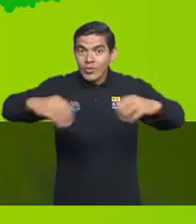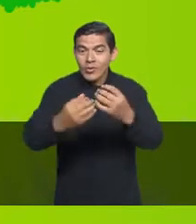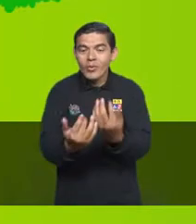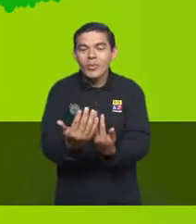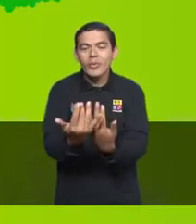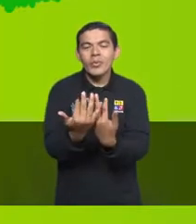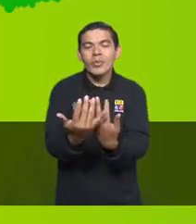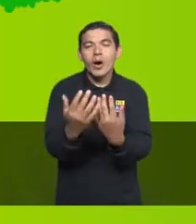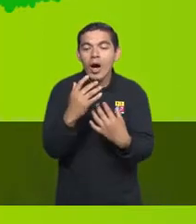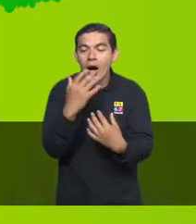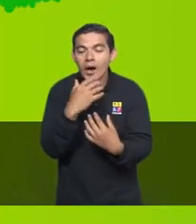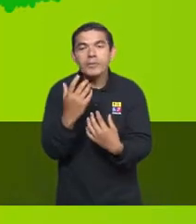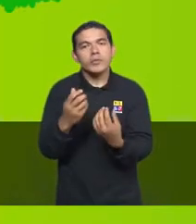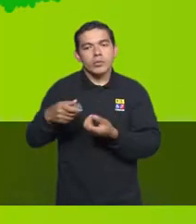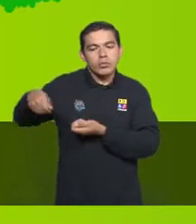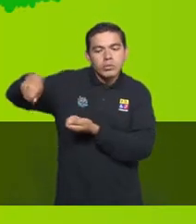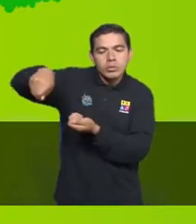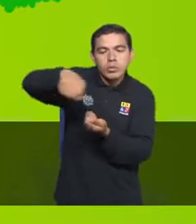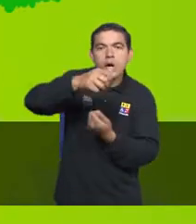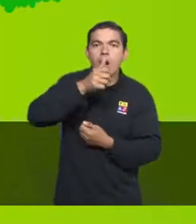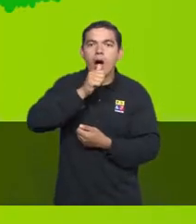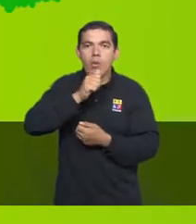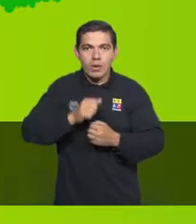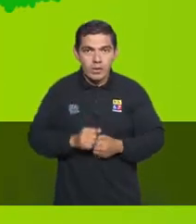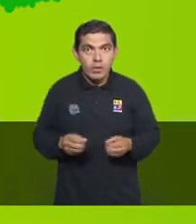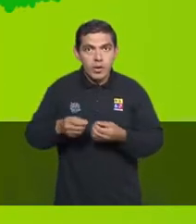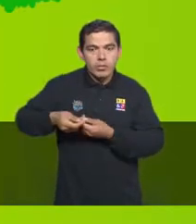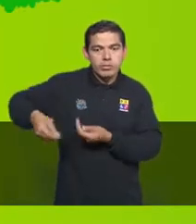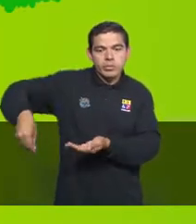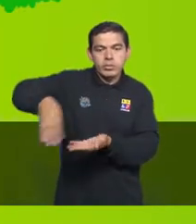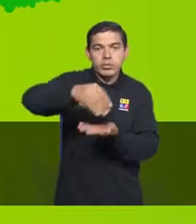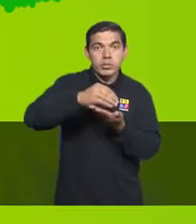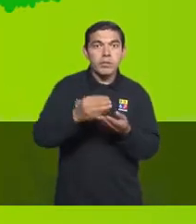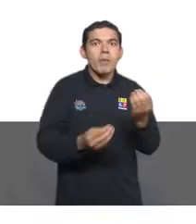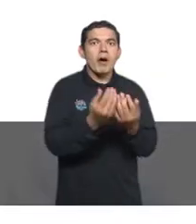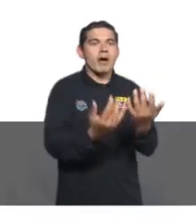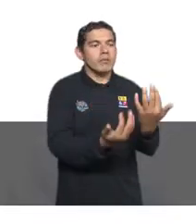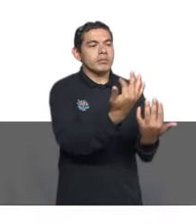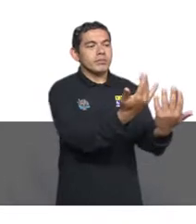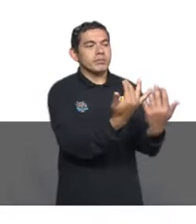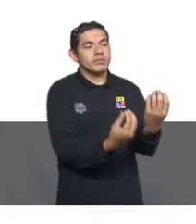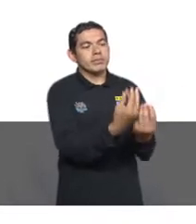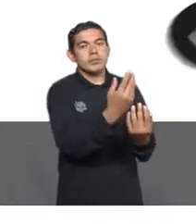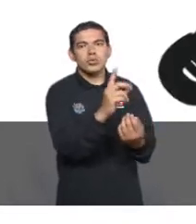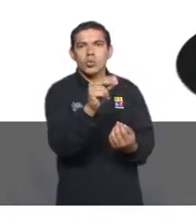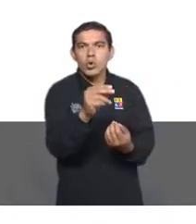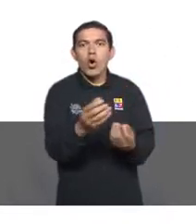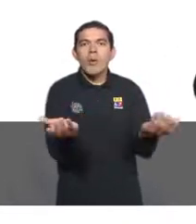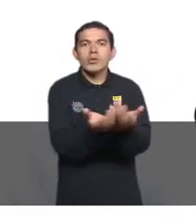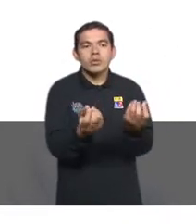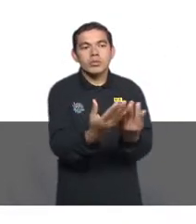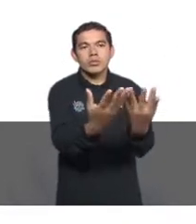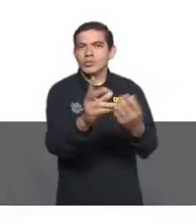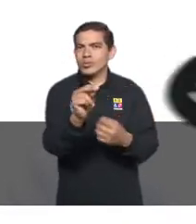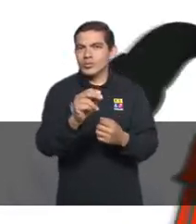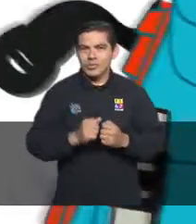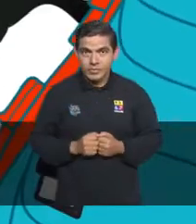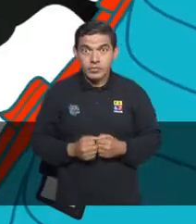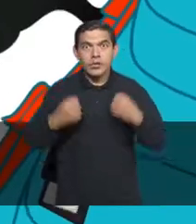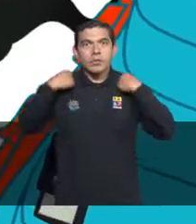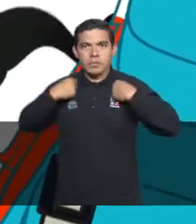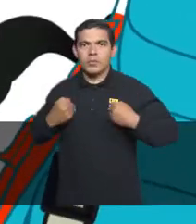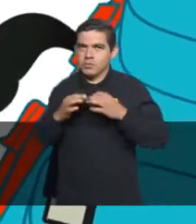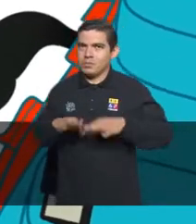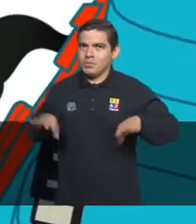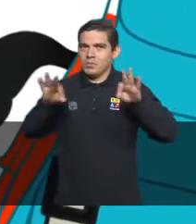las fogatas con tierra y agua. Evita las quemas de maleza y no quemes la basura. Tenme siempre contigo. Ante una situación